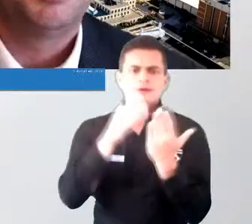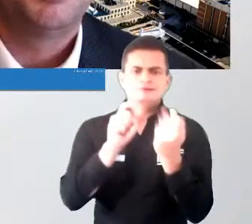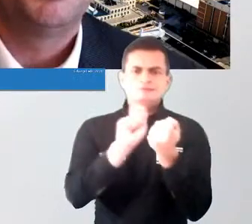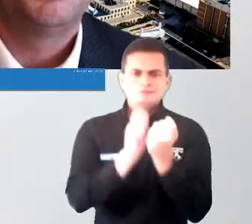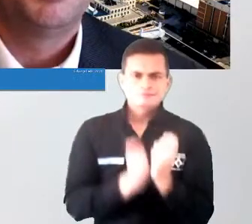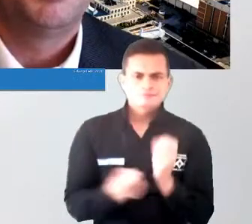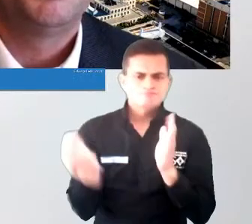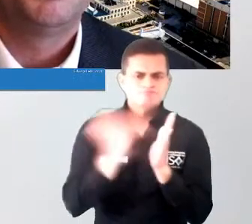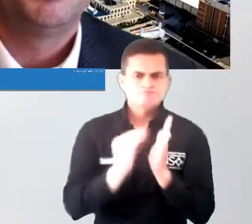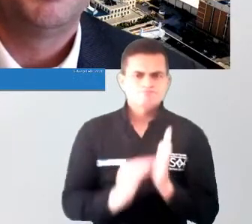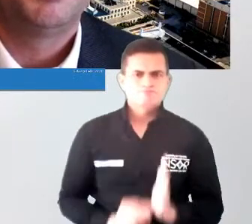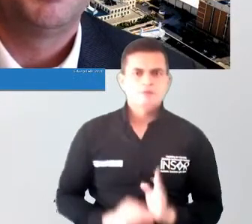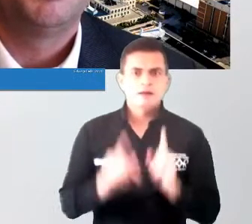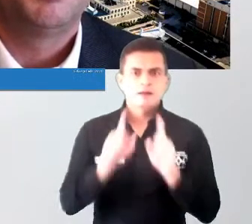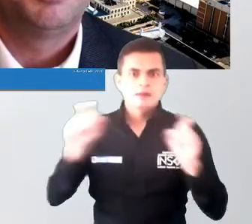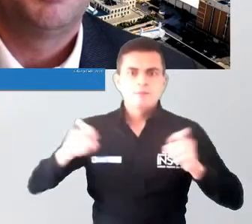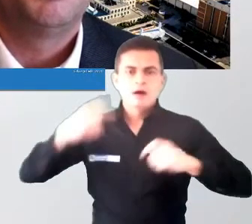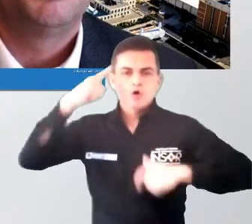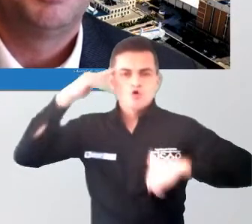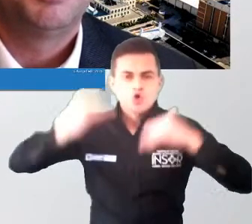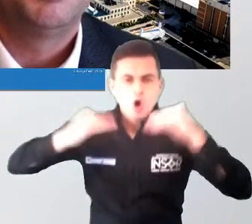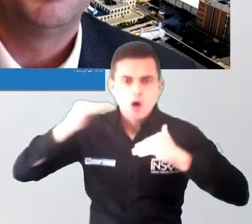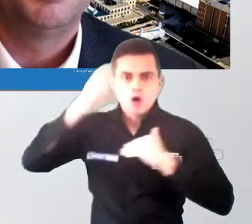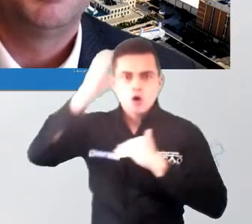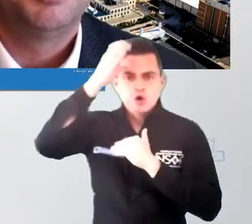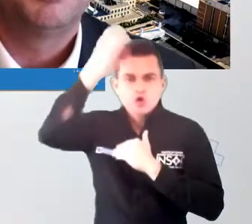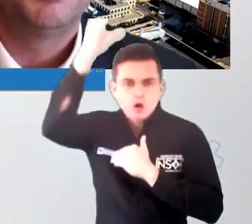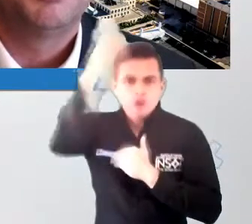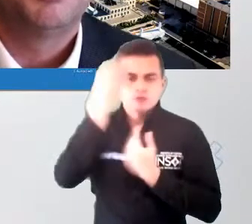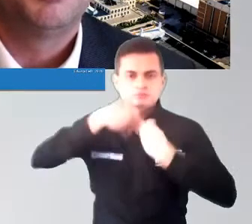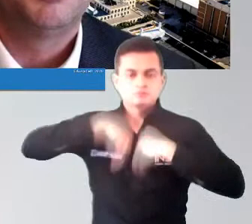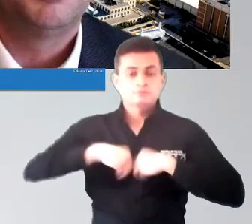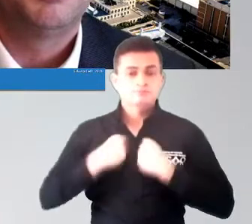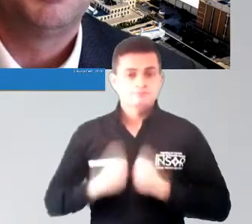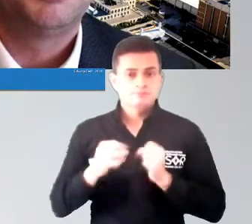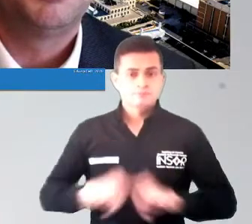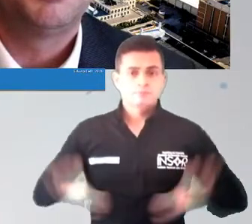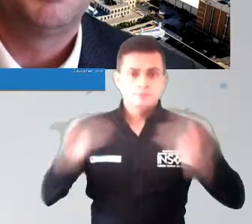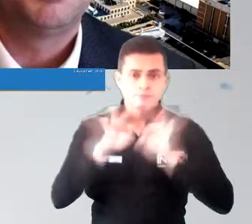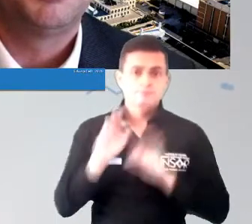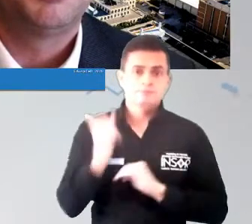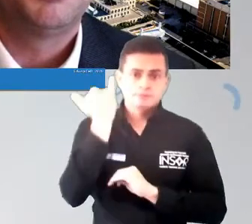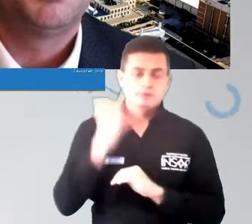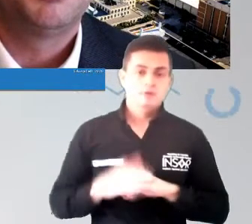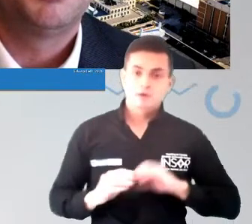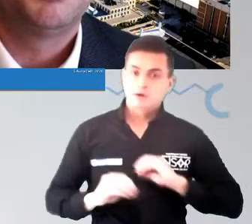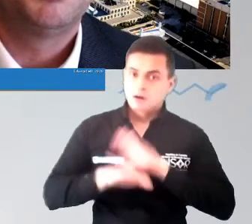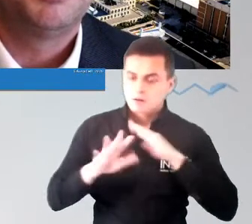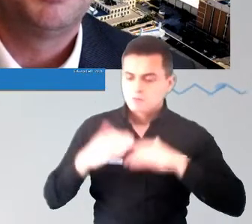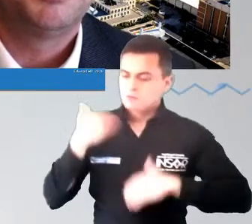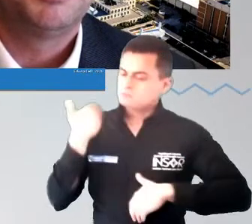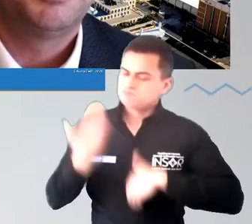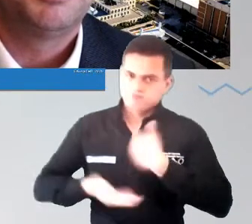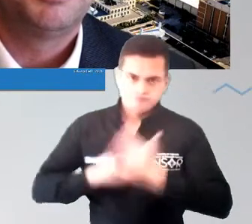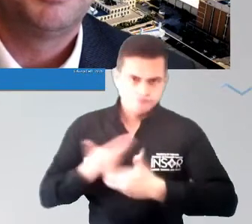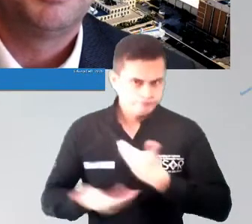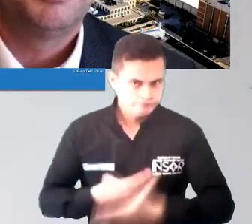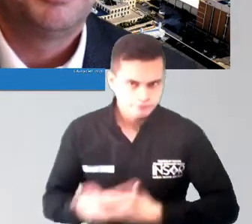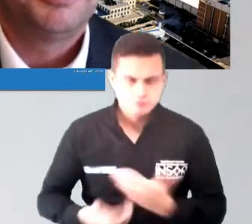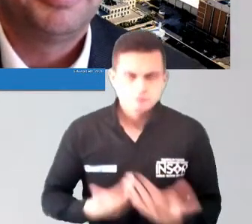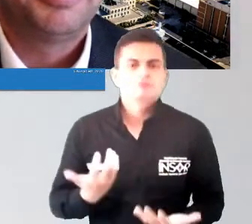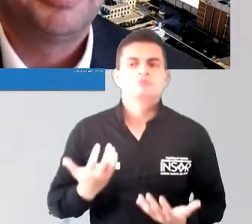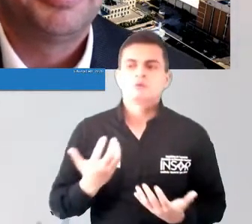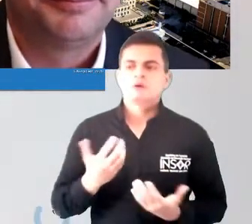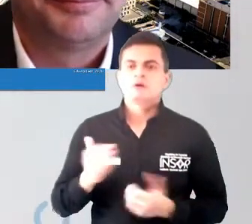centrado en conceptos fundamentales, hacia desarrollar capacidades en los